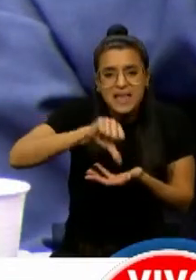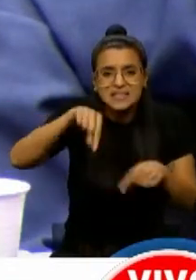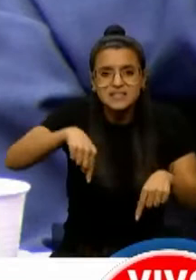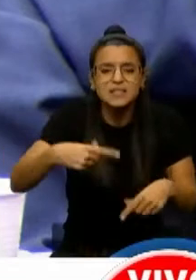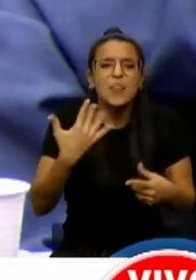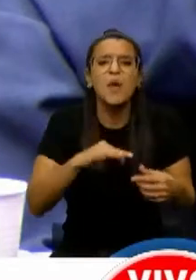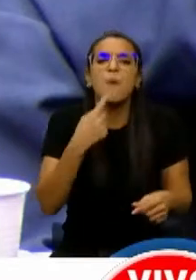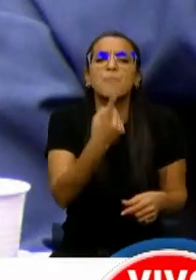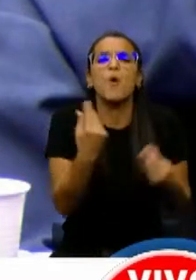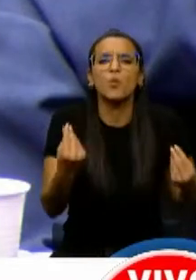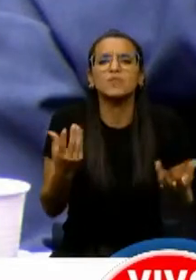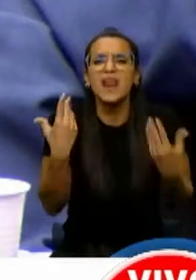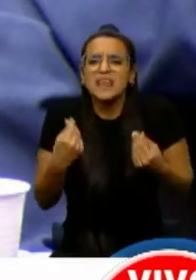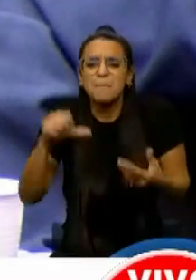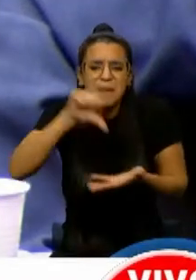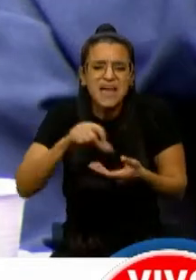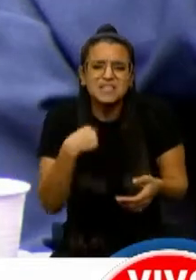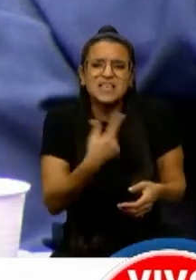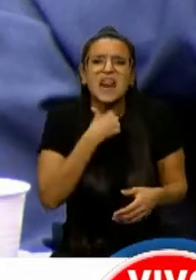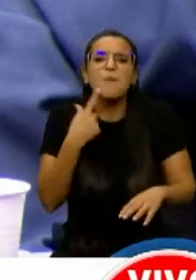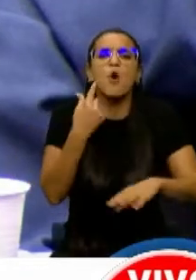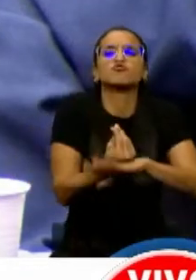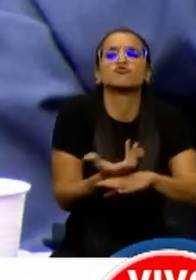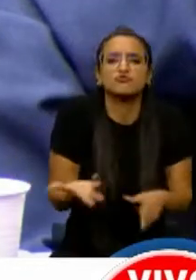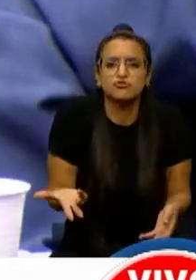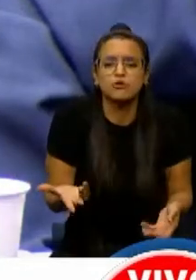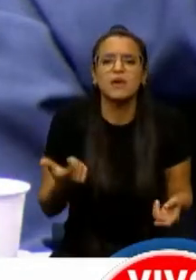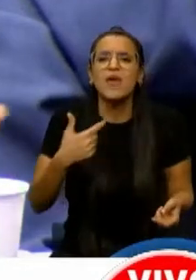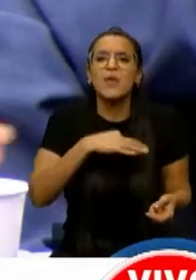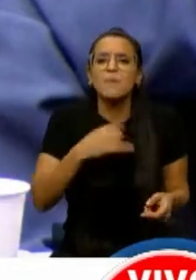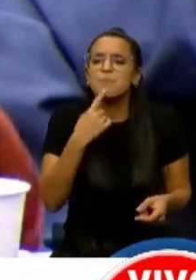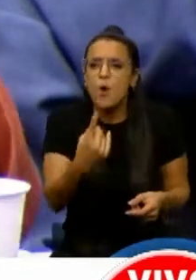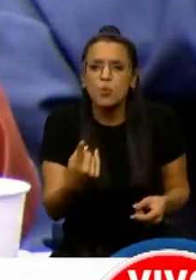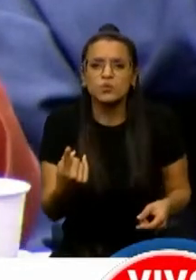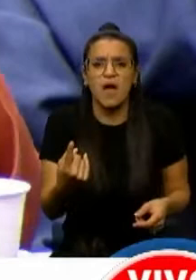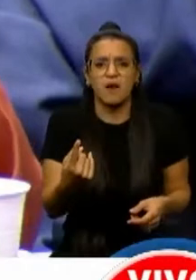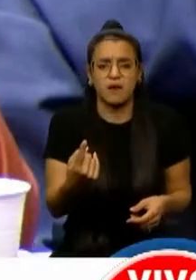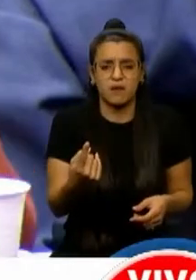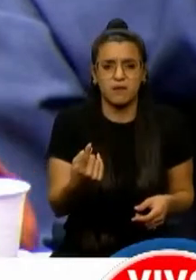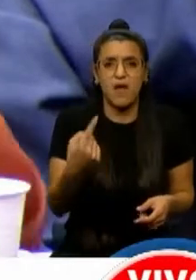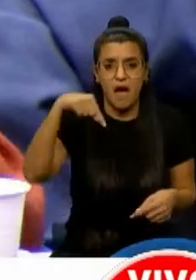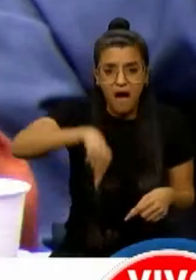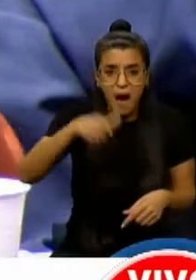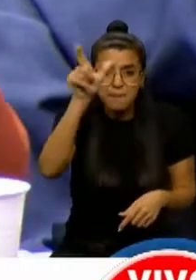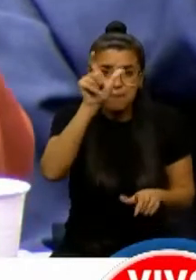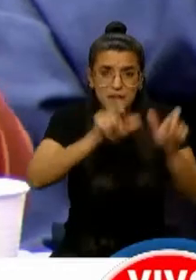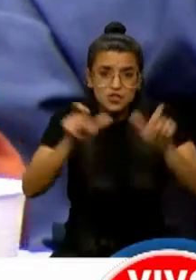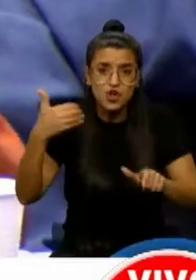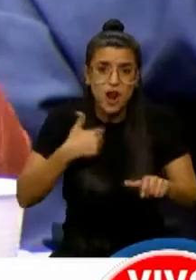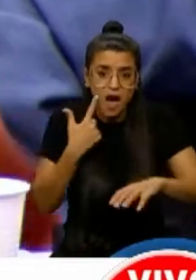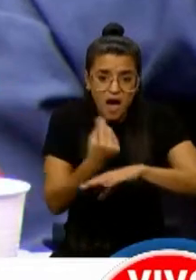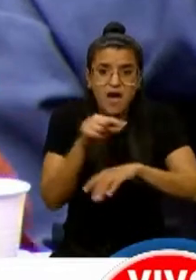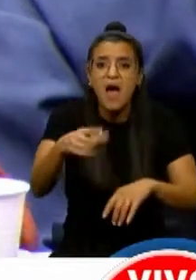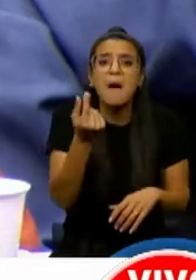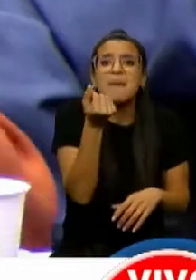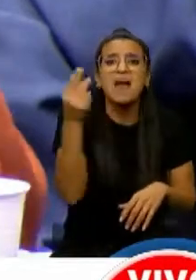que preguntarnos en qué modelo de país queremos vivir. Queremos preguntarnos que si a los argentinos no nos